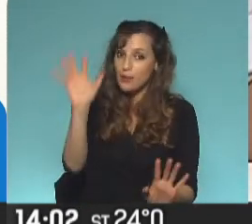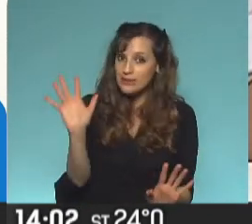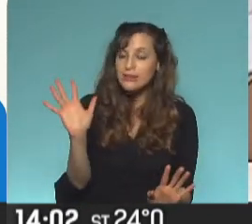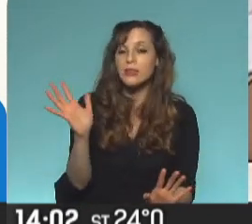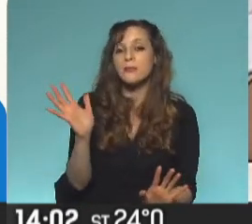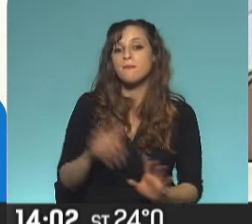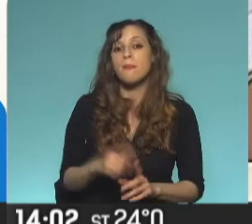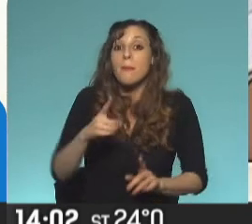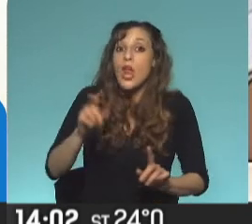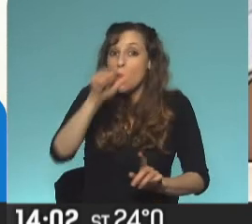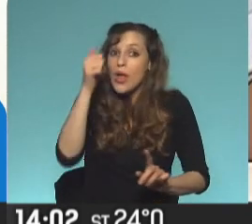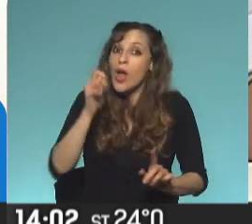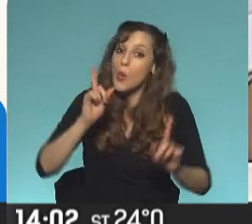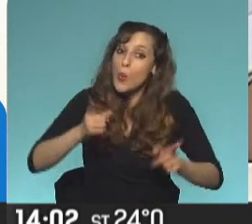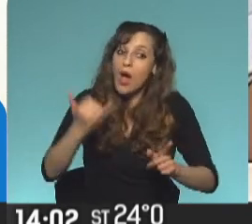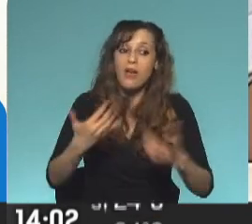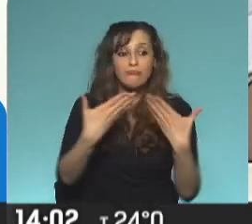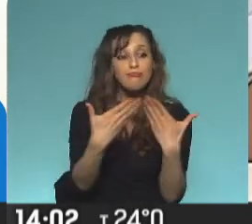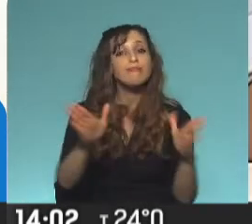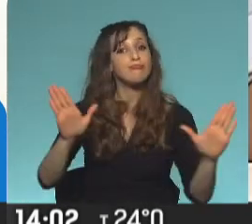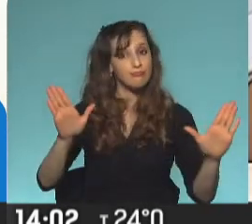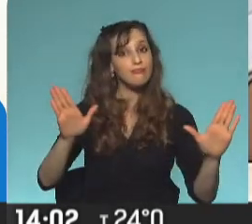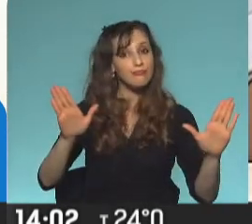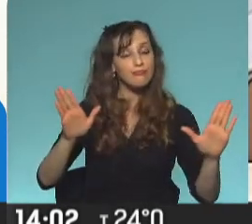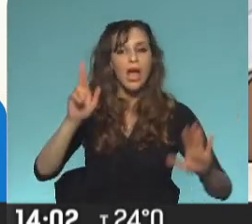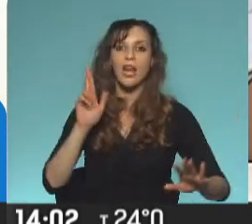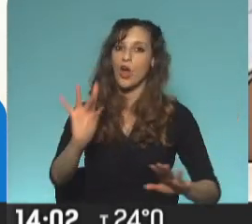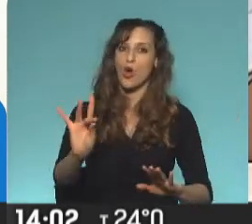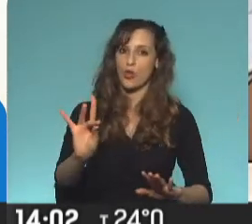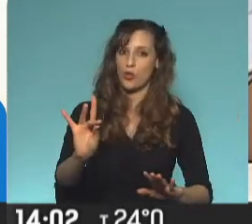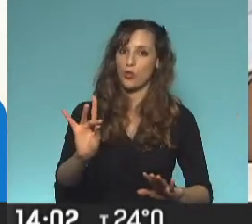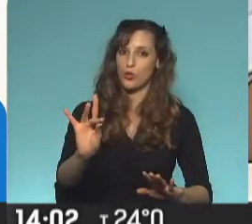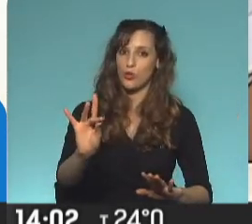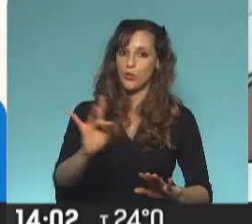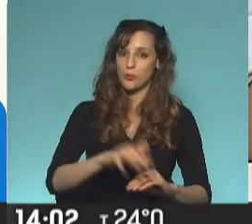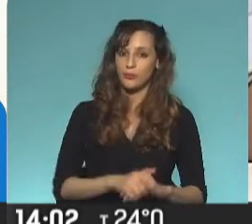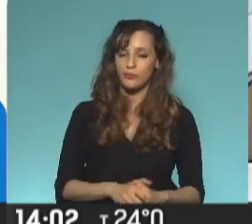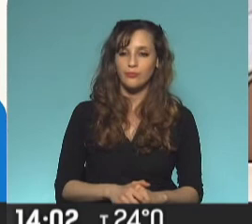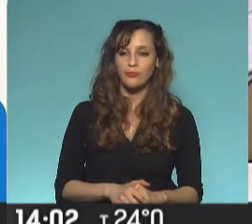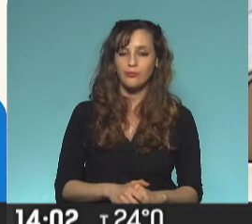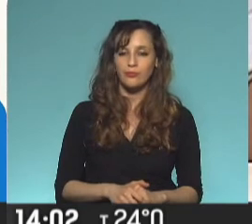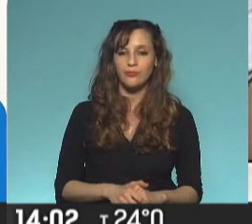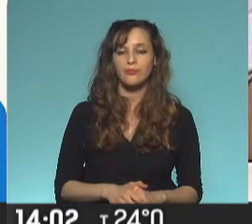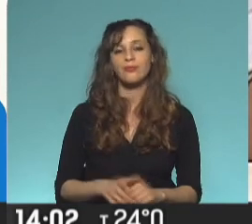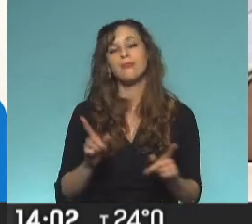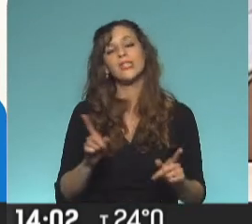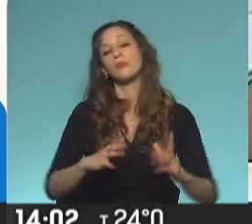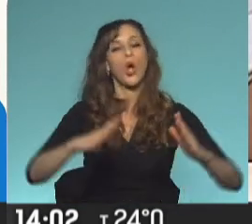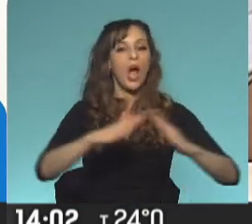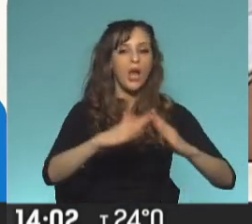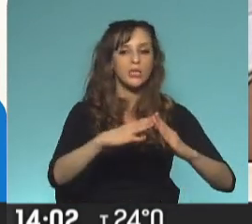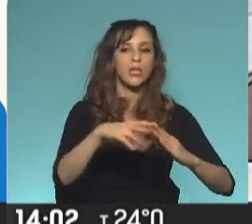con una ocupación incluso récord en algunos segmentos el segmento de alquiler de casas